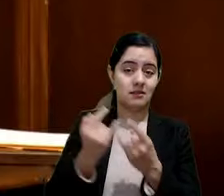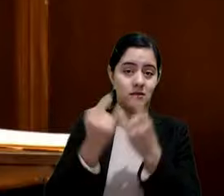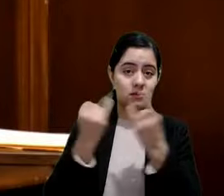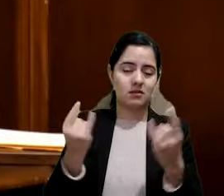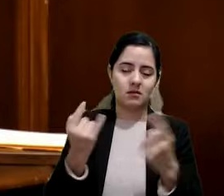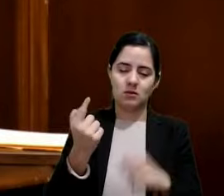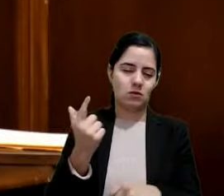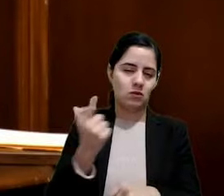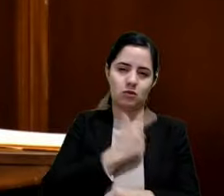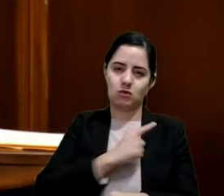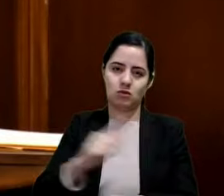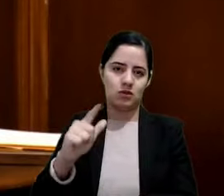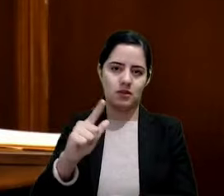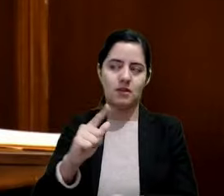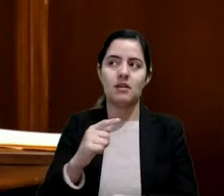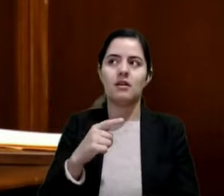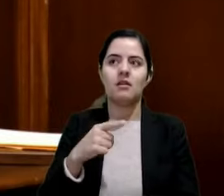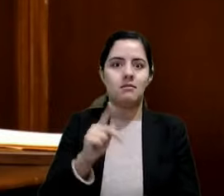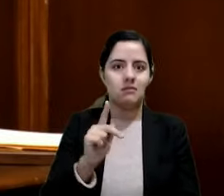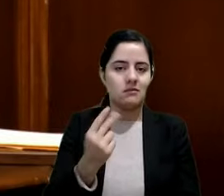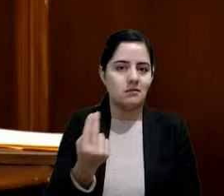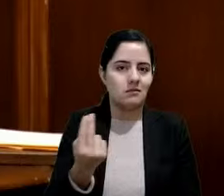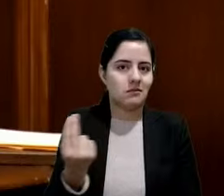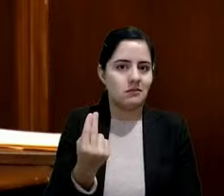por supuesto que hay que hablar del pasado.